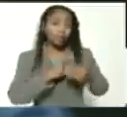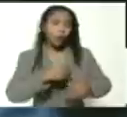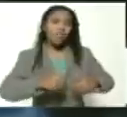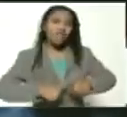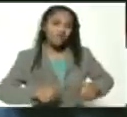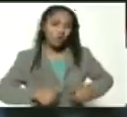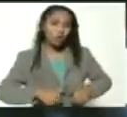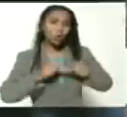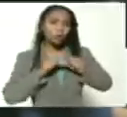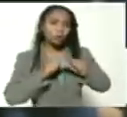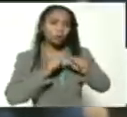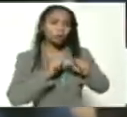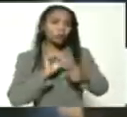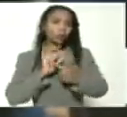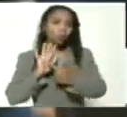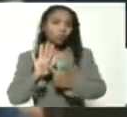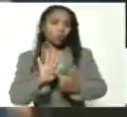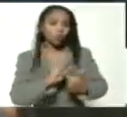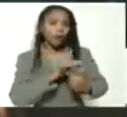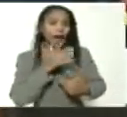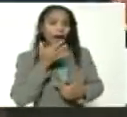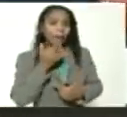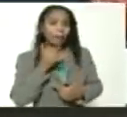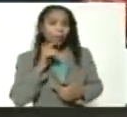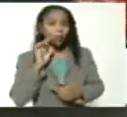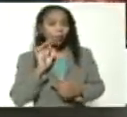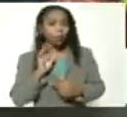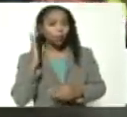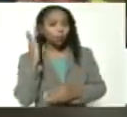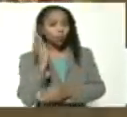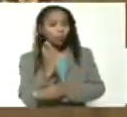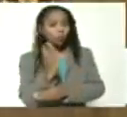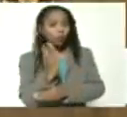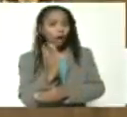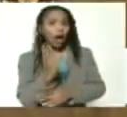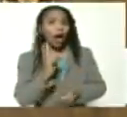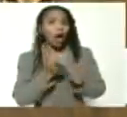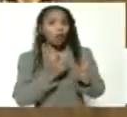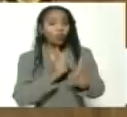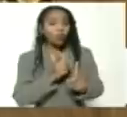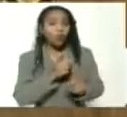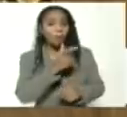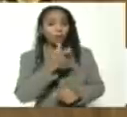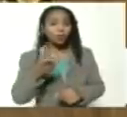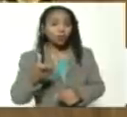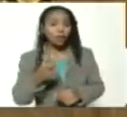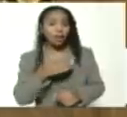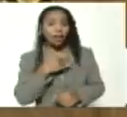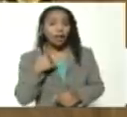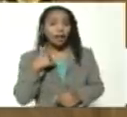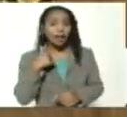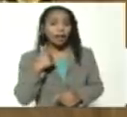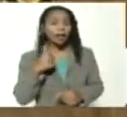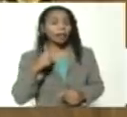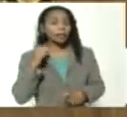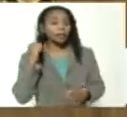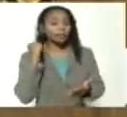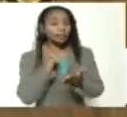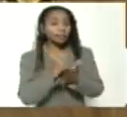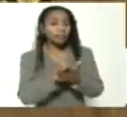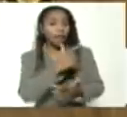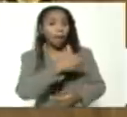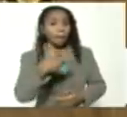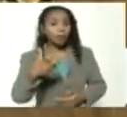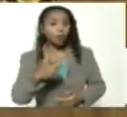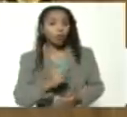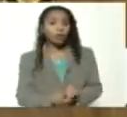que busca dar ejemplo para inhibir a cualquier funcionario de cometer abusos y atentar contra la integridad y la vida de los